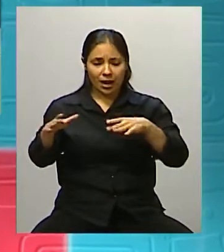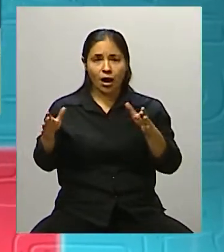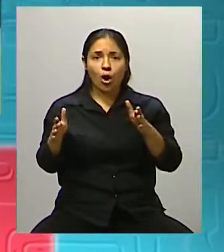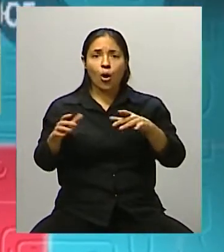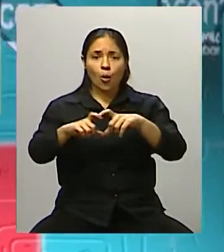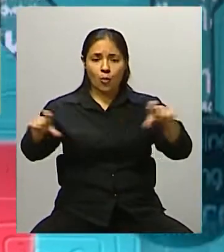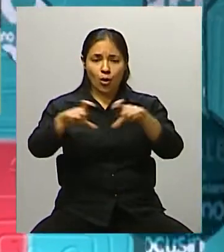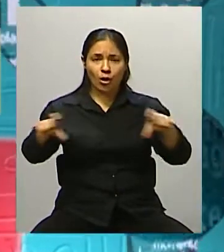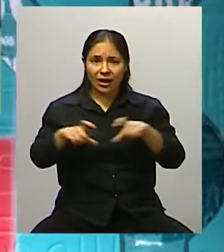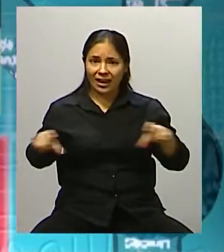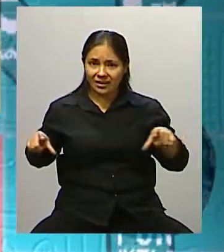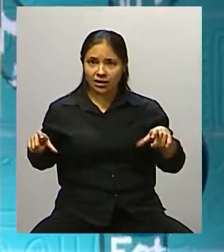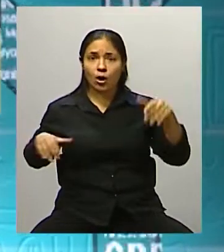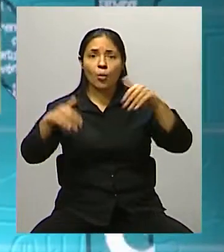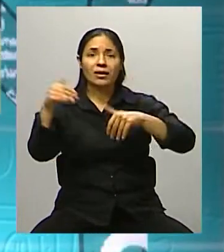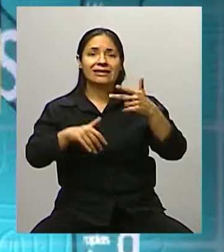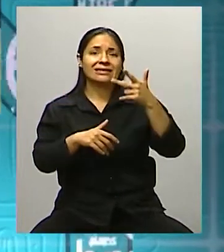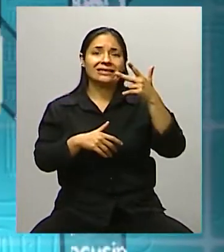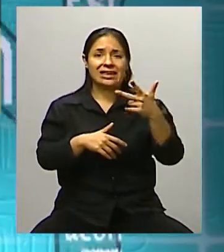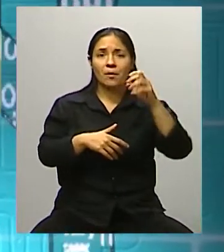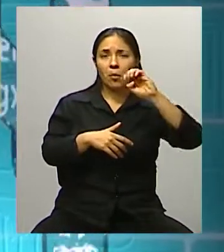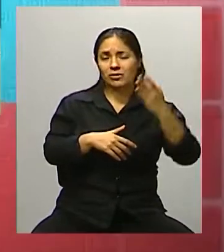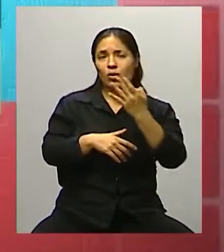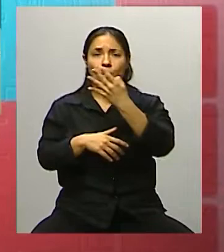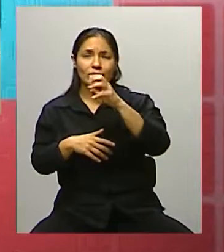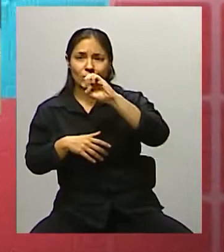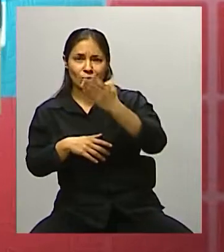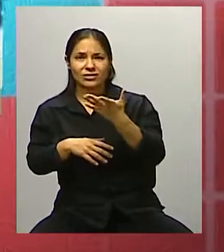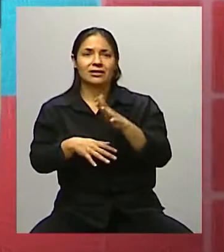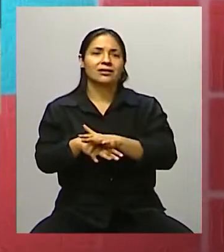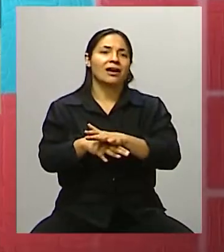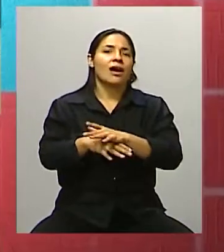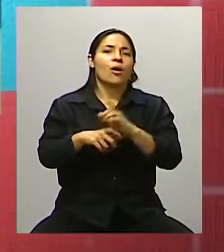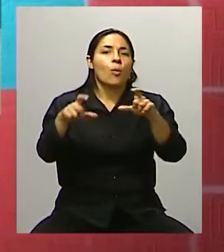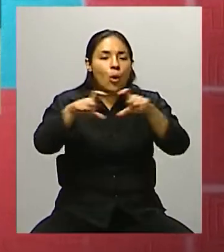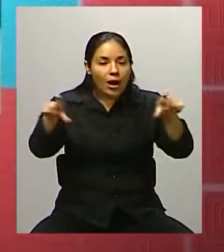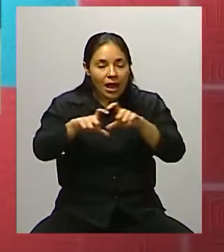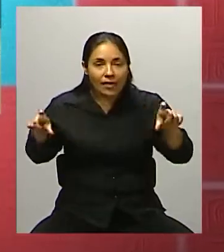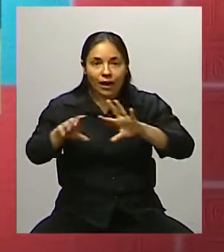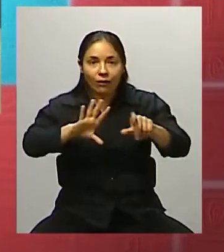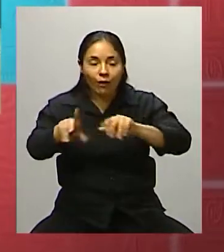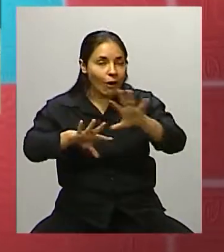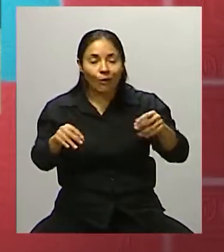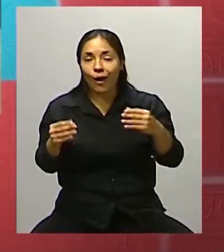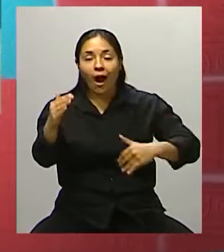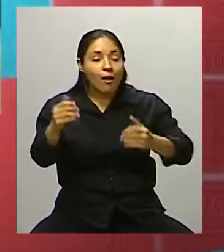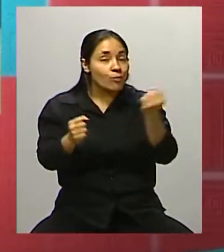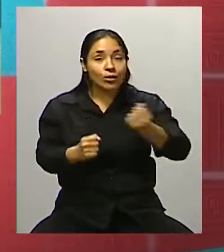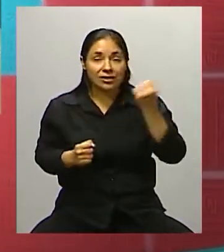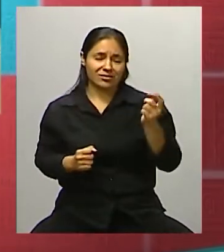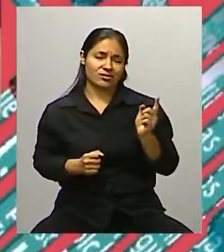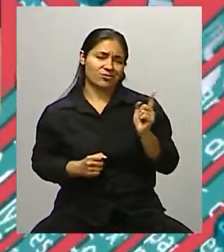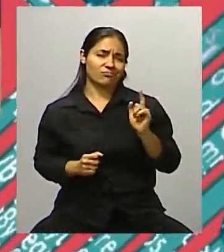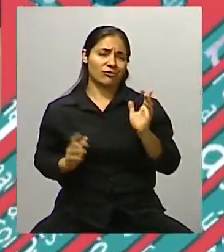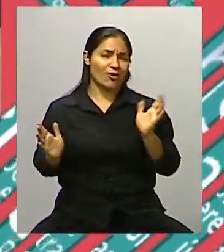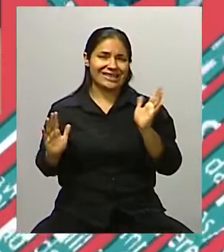partidos chicos que votan el 3 y el 4%, o sea que no es significativo el robo de boletas. Bueno, y recién hacías referencia al fraude, Hugo.